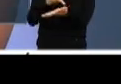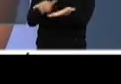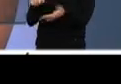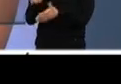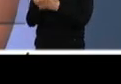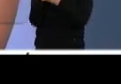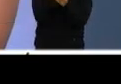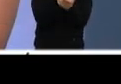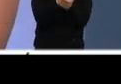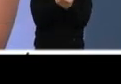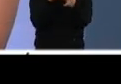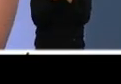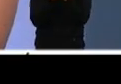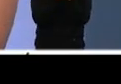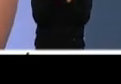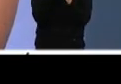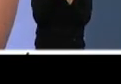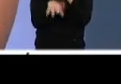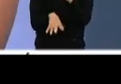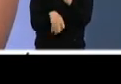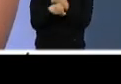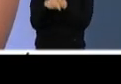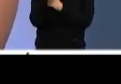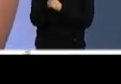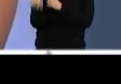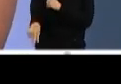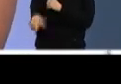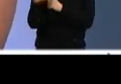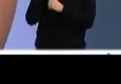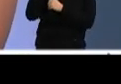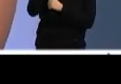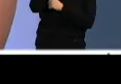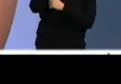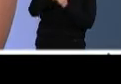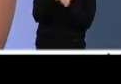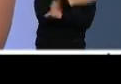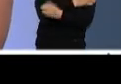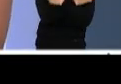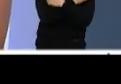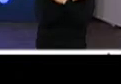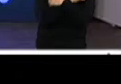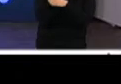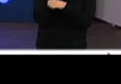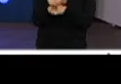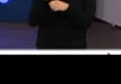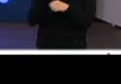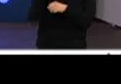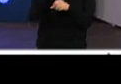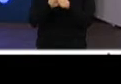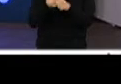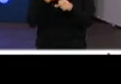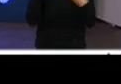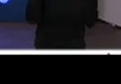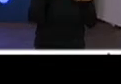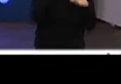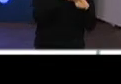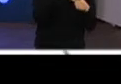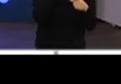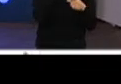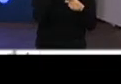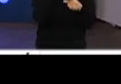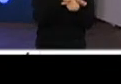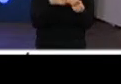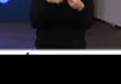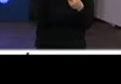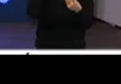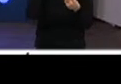es la que ayuda a unir y aunado a eso, pues también recordemos que la educación es una corresponsabilidad de maestros, padres de